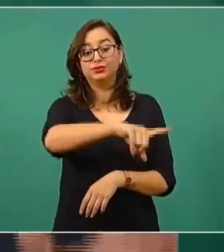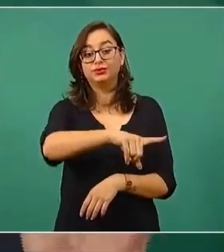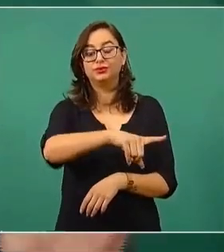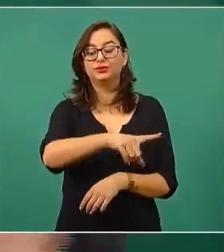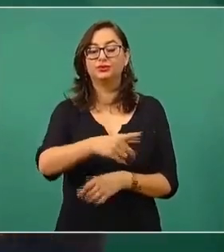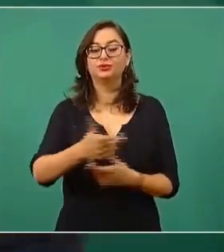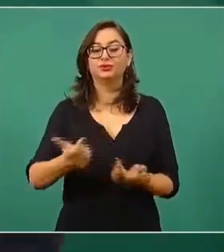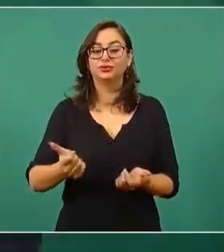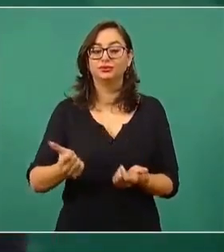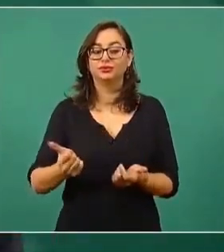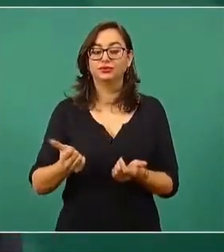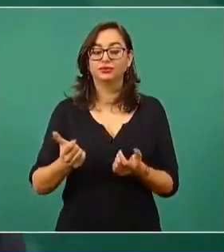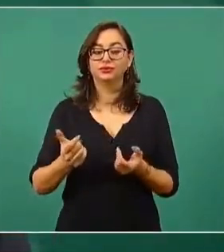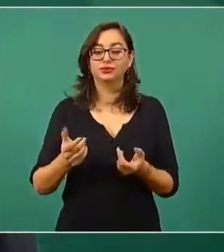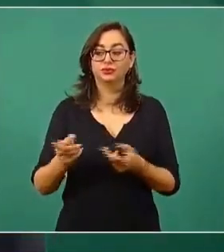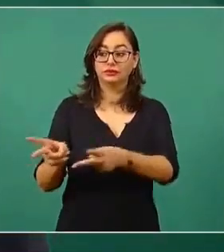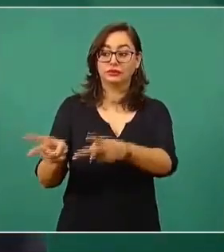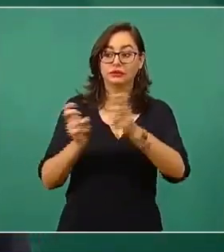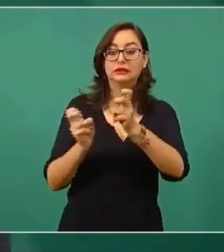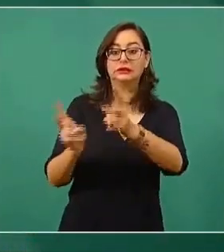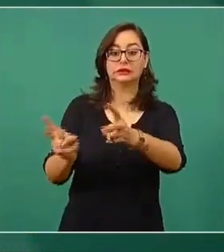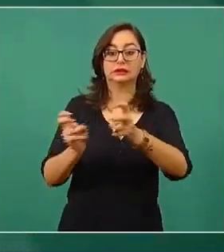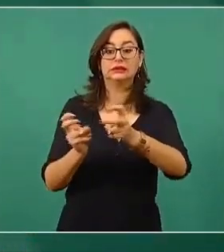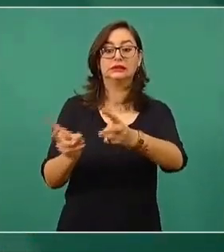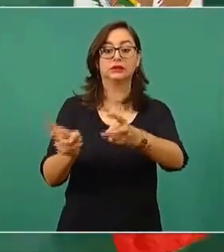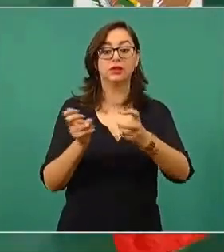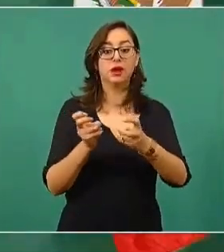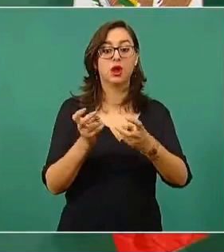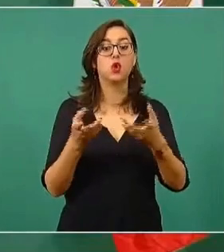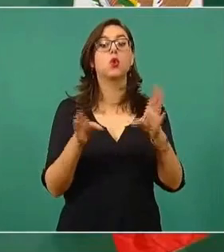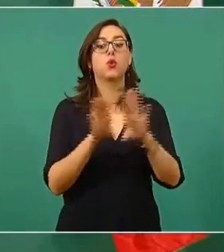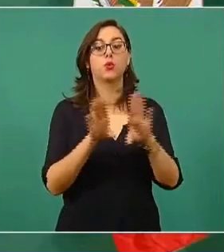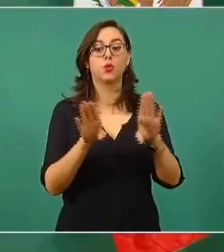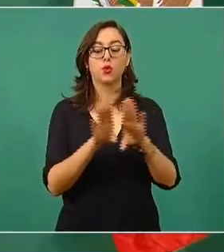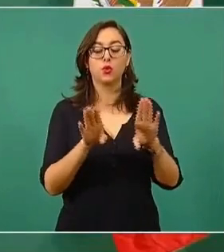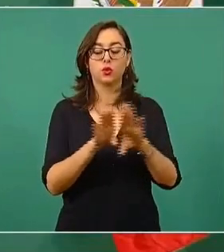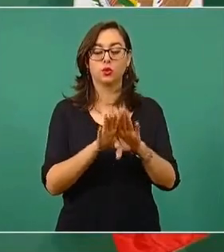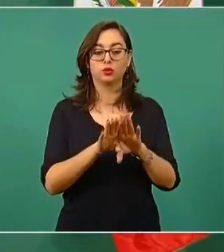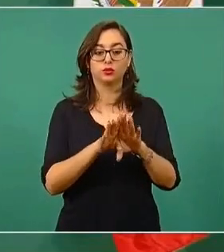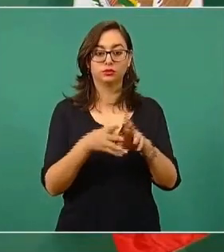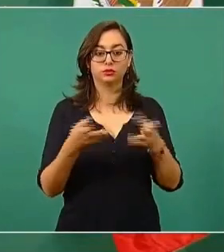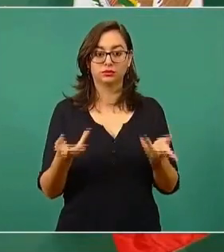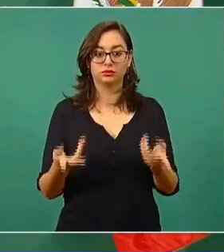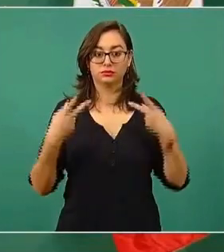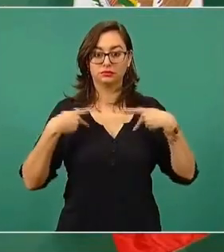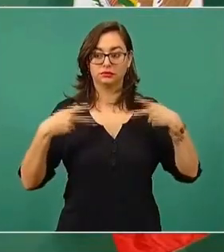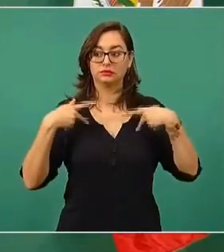y para que volteáramos a ver para otro lado